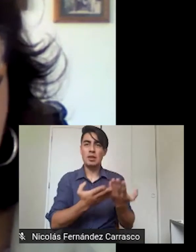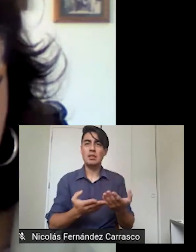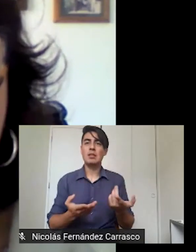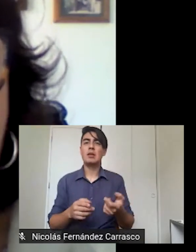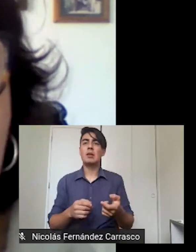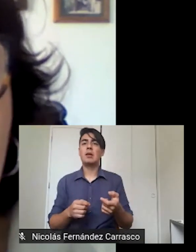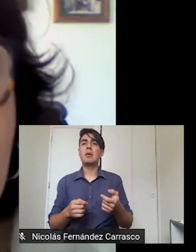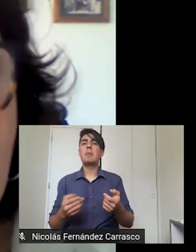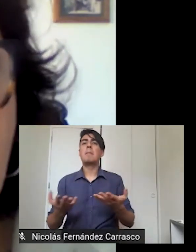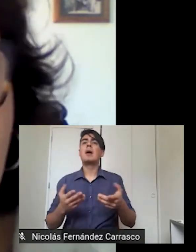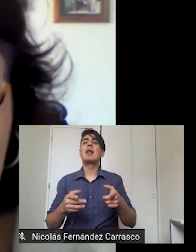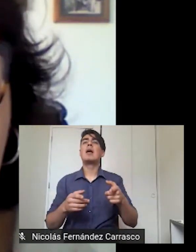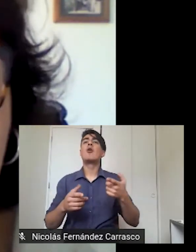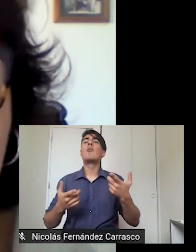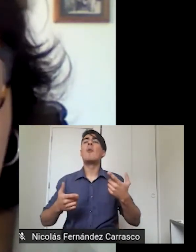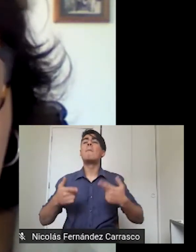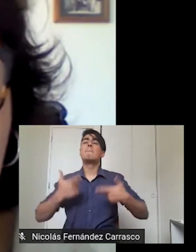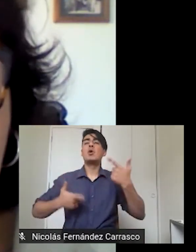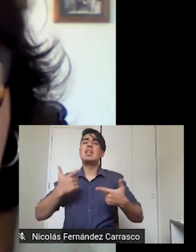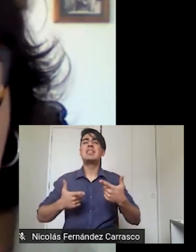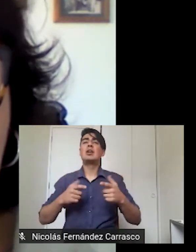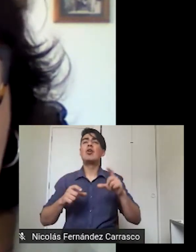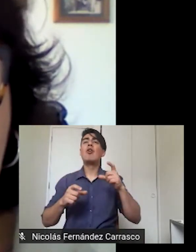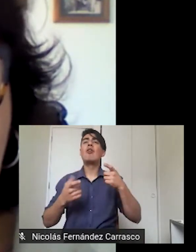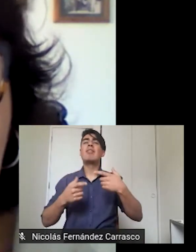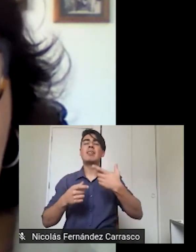Entonces, ¿cómo se maneja eso